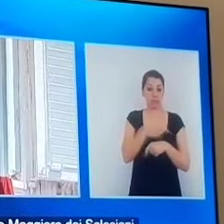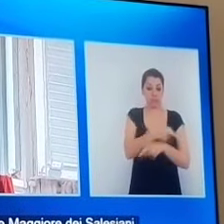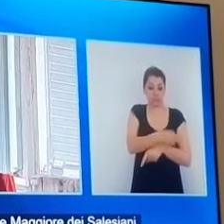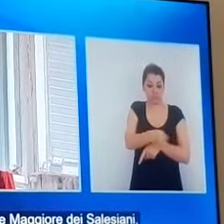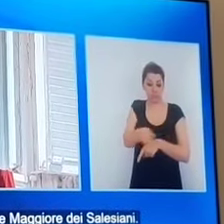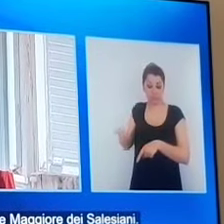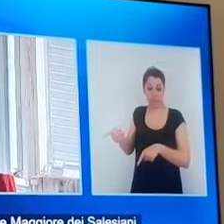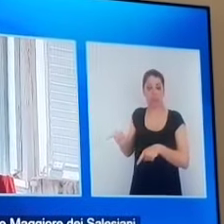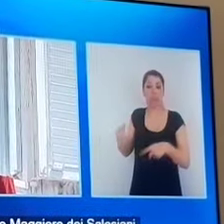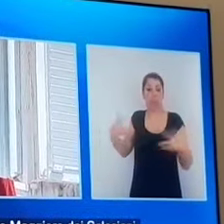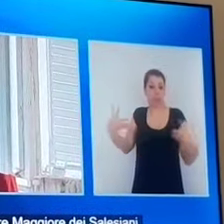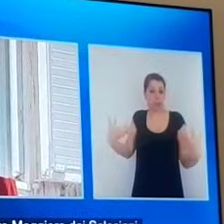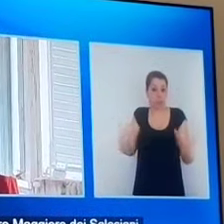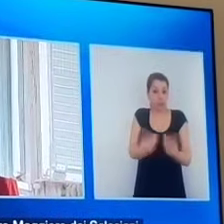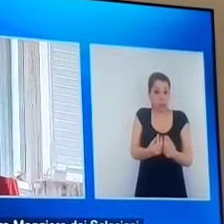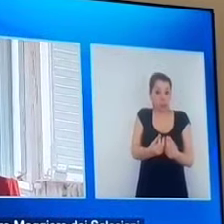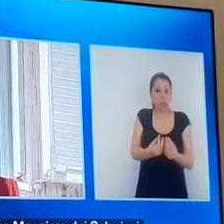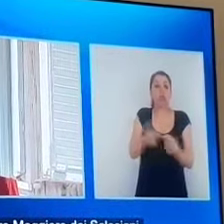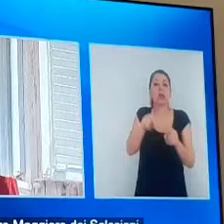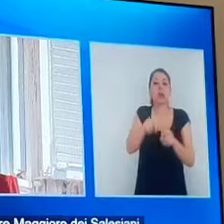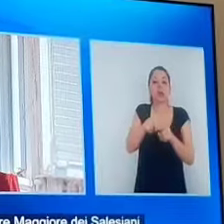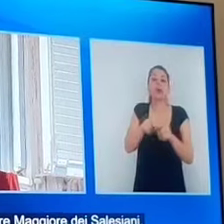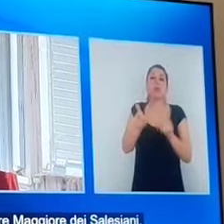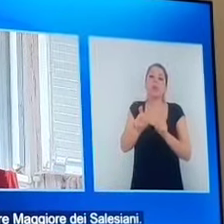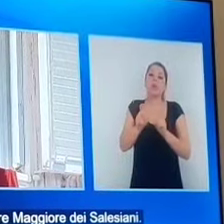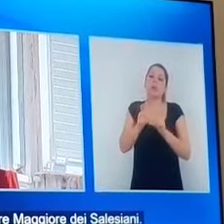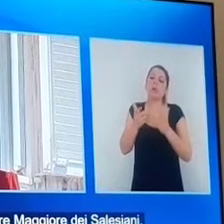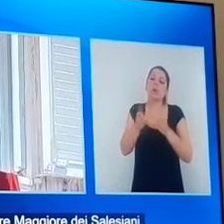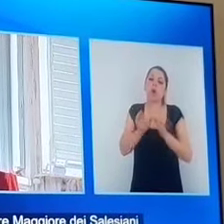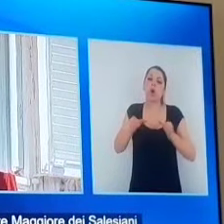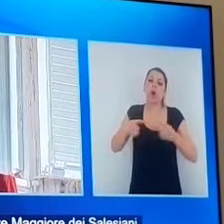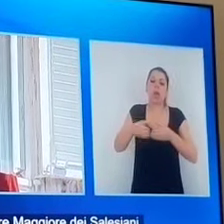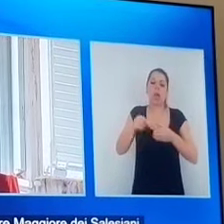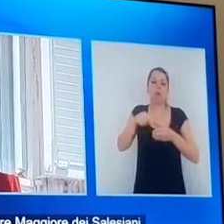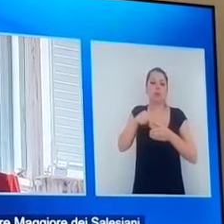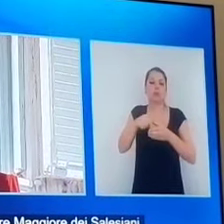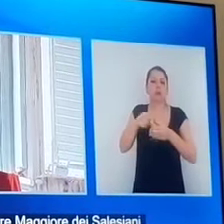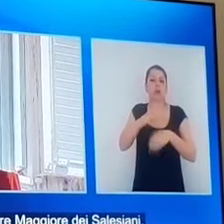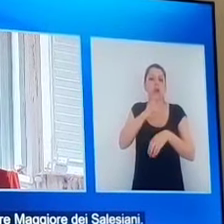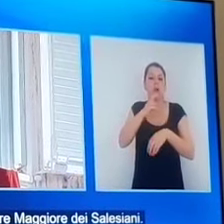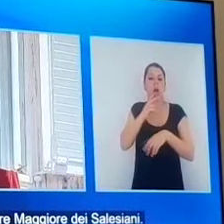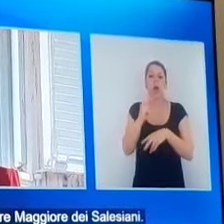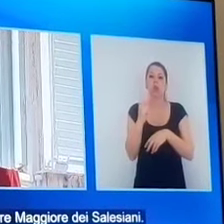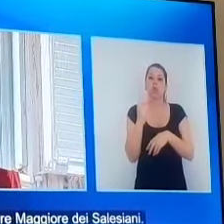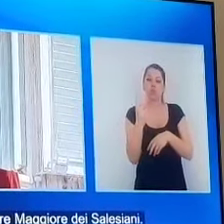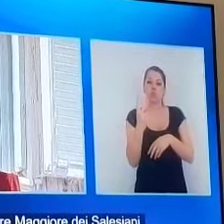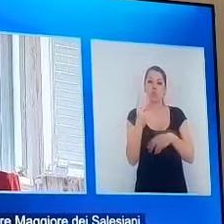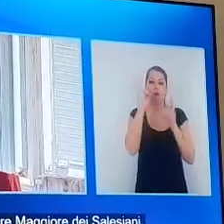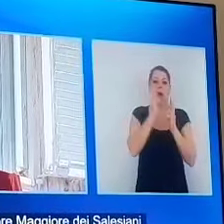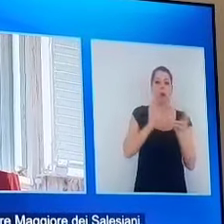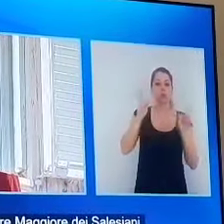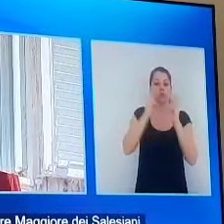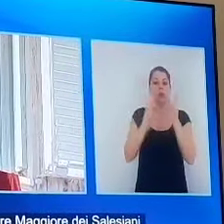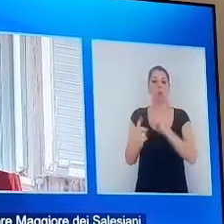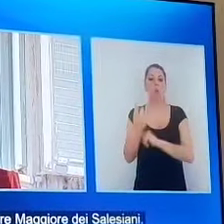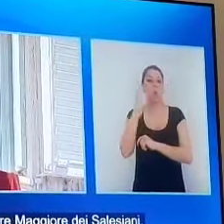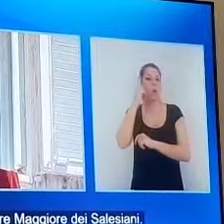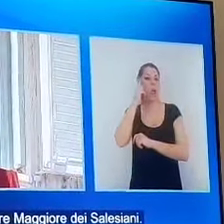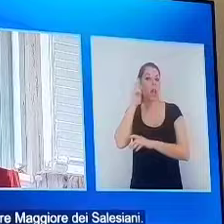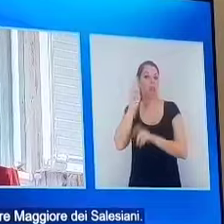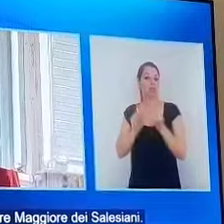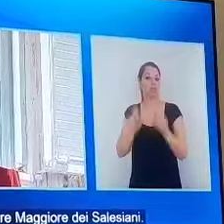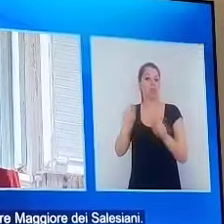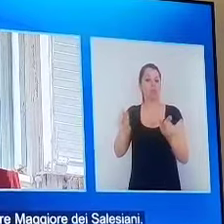unirò ai membri del Collegio Cardinalizio due Archivéscovi e un Merigioso que si son distinti